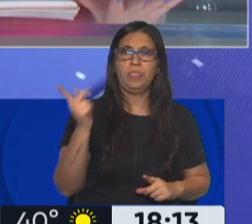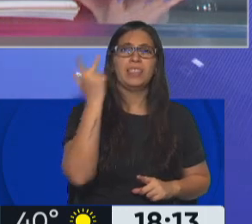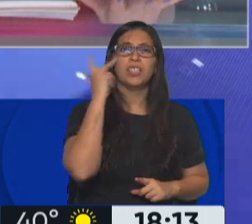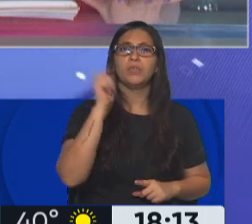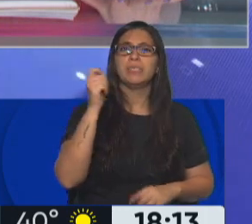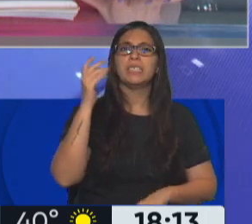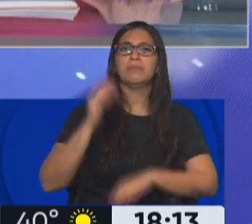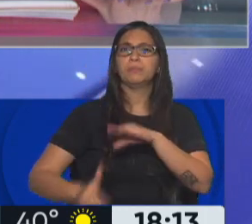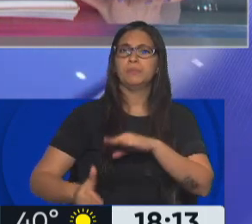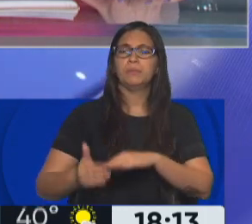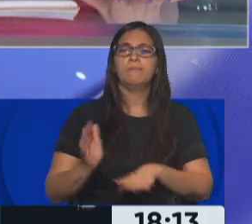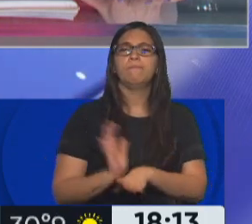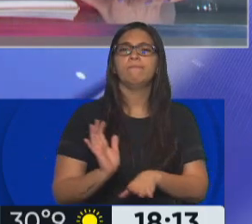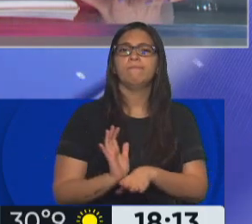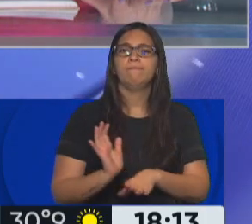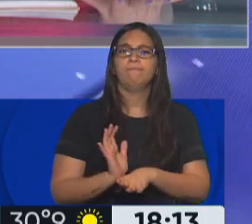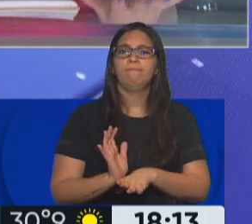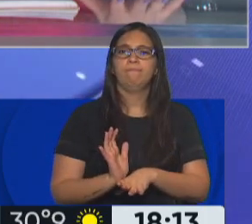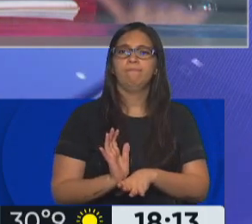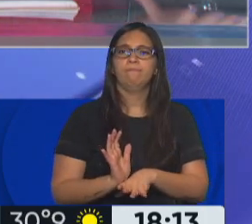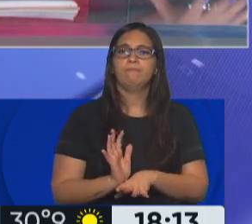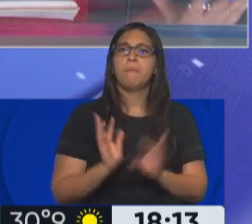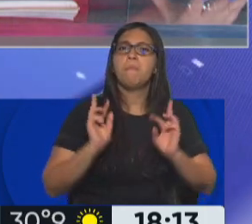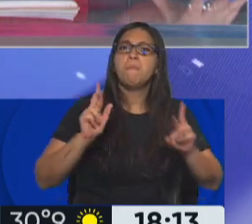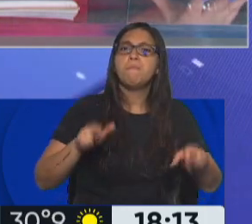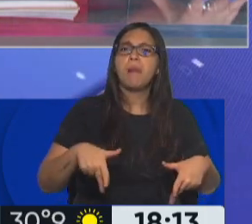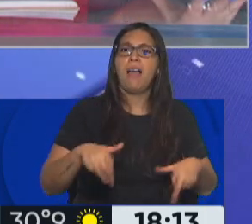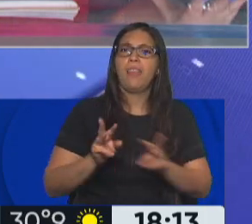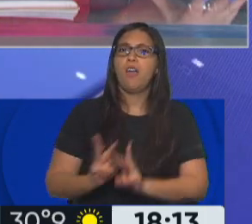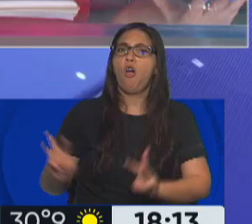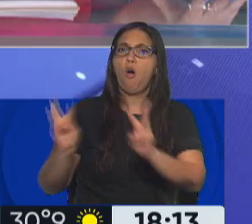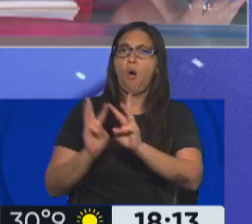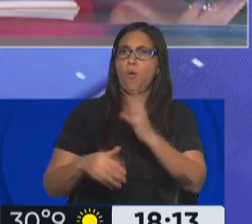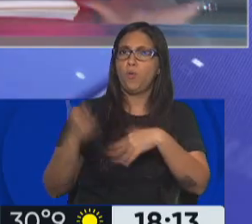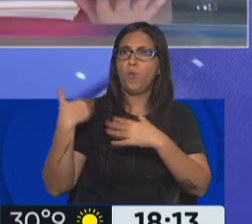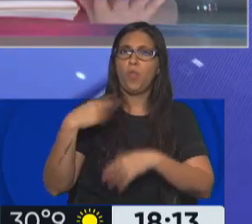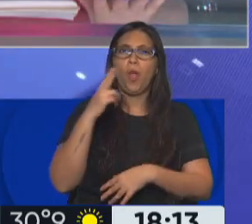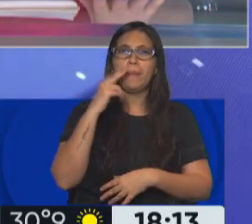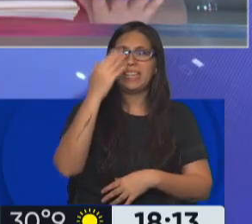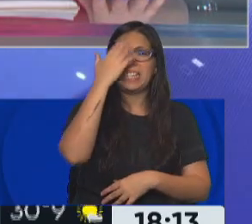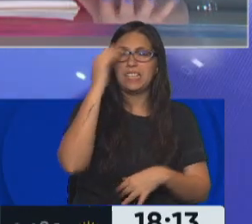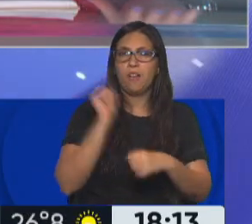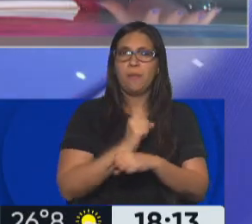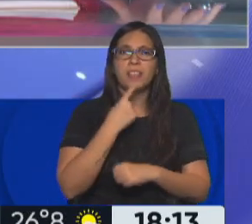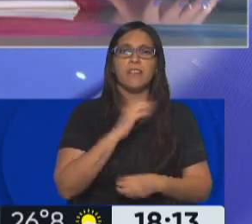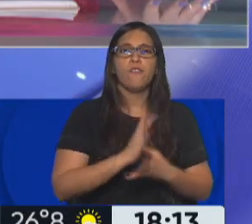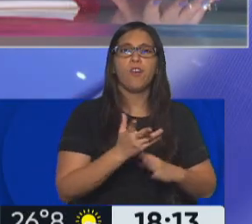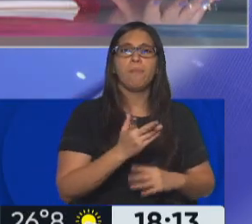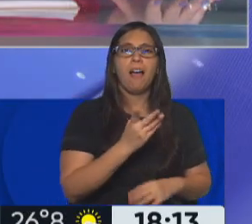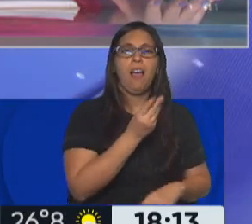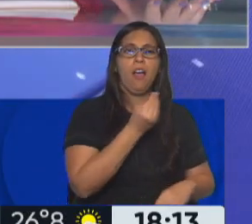me parece que tiene que ver con poner en acción una resolución de Naciones Unidas de 2015 que hablaba, ¿no?, de esta transición